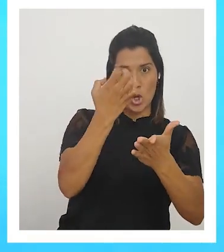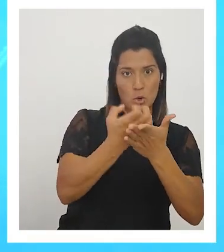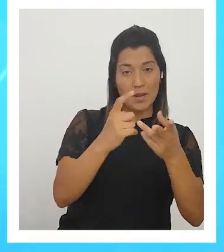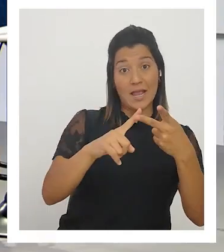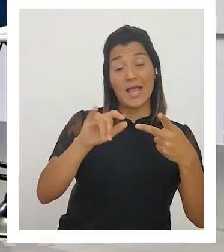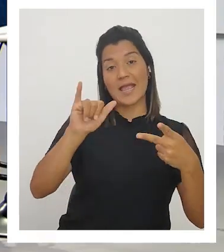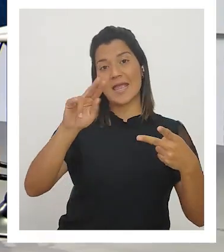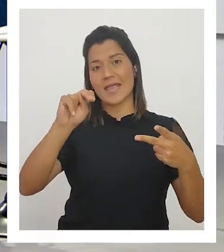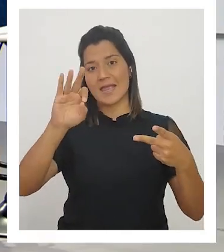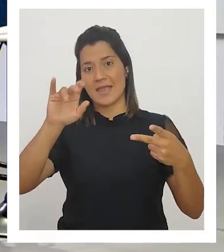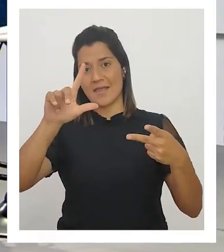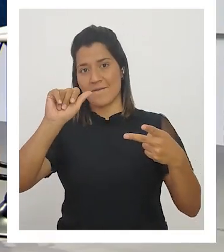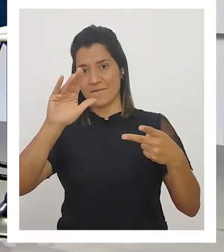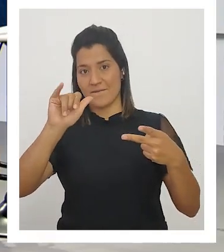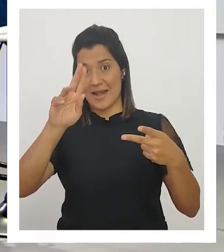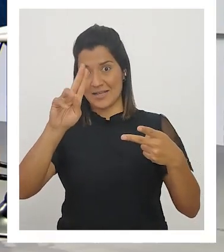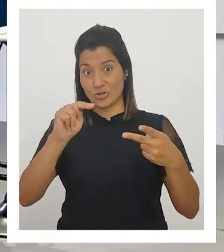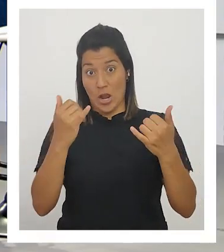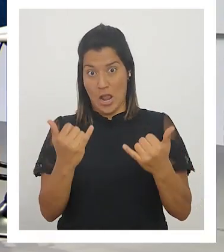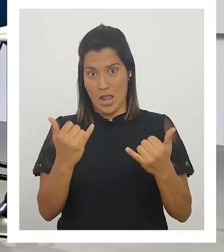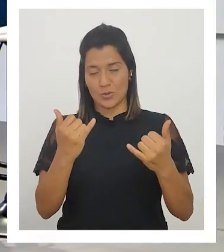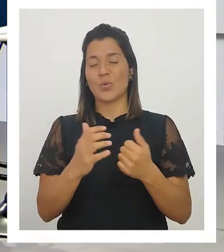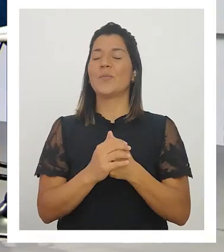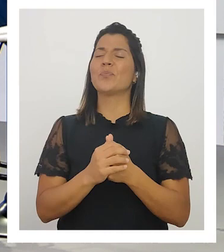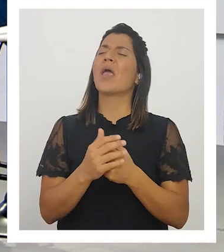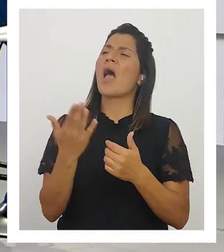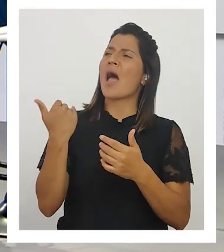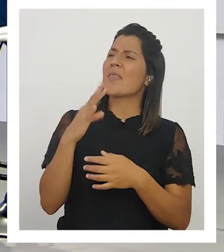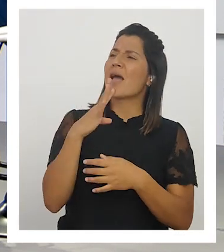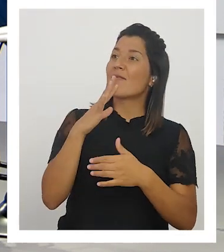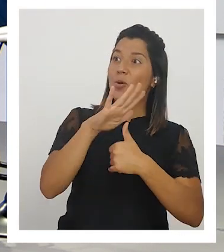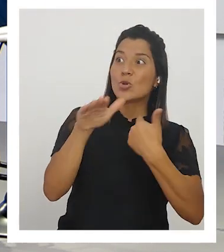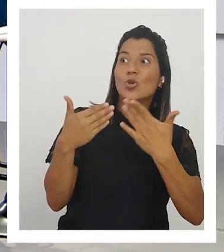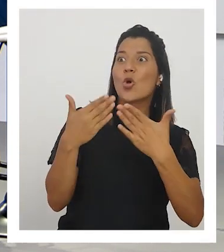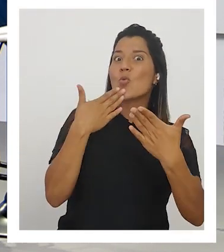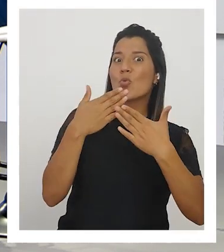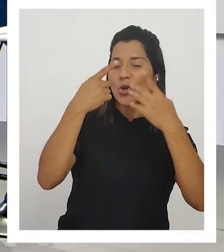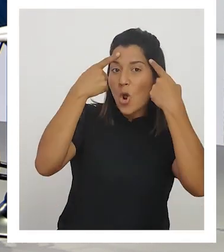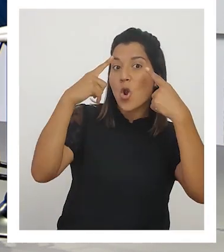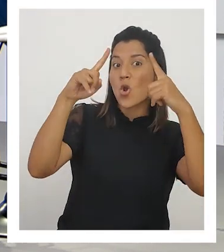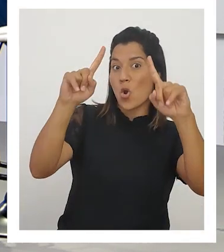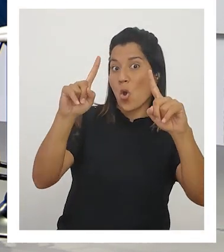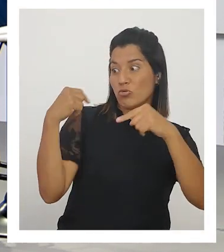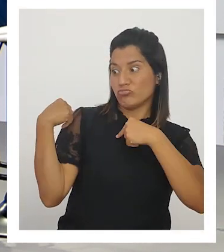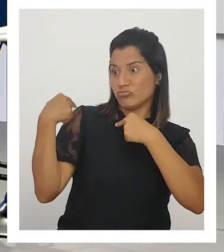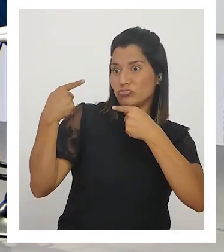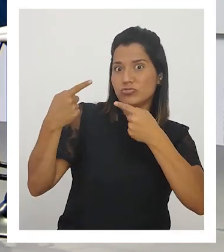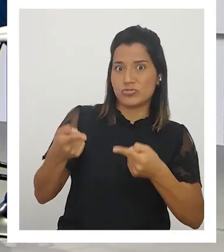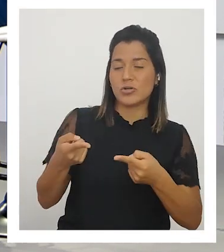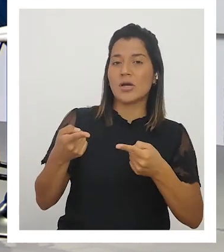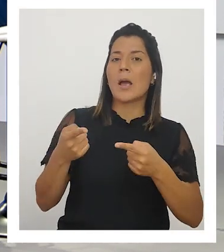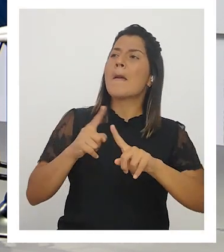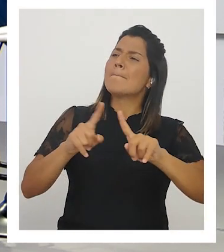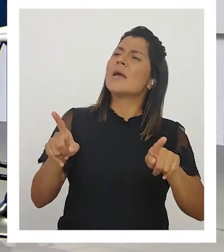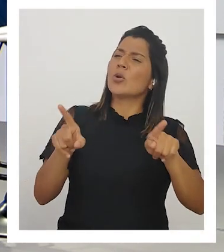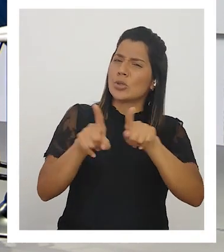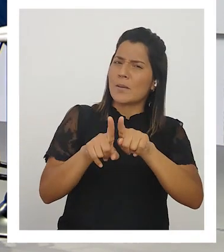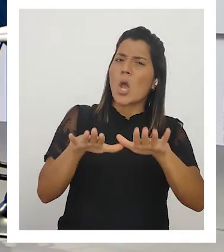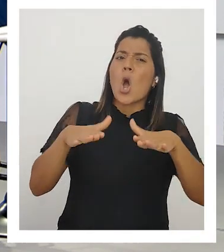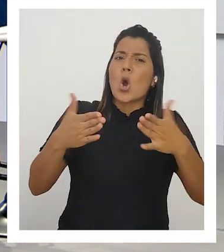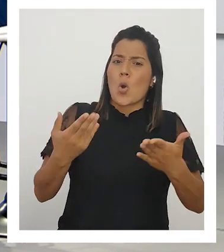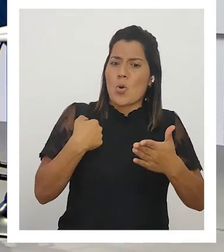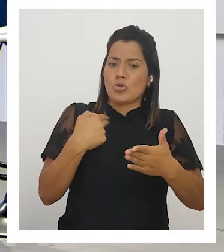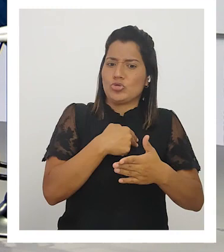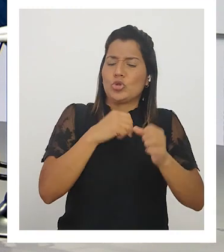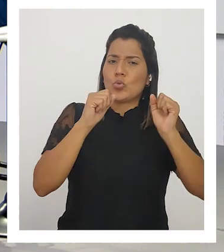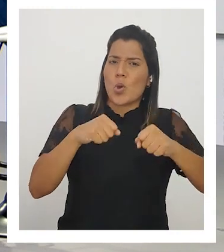ahora hablábamos un poco de todos los buenos resultados que se han registrado en estos últimos meses, pero también cómo podemos explicarle a los consumidores.